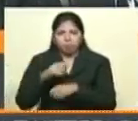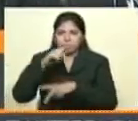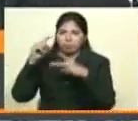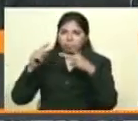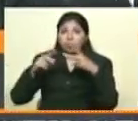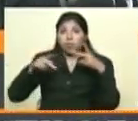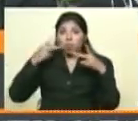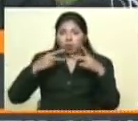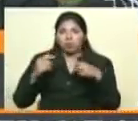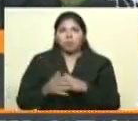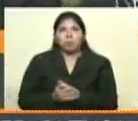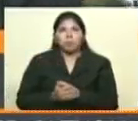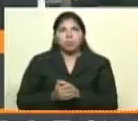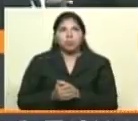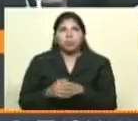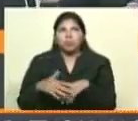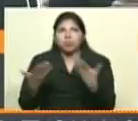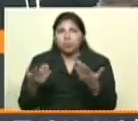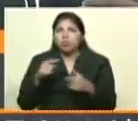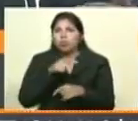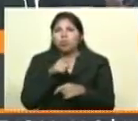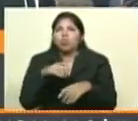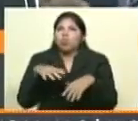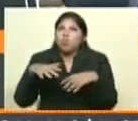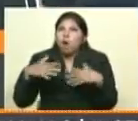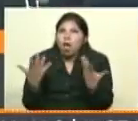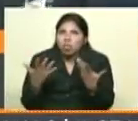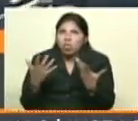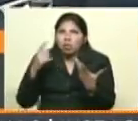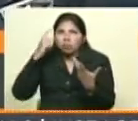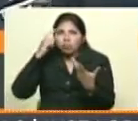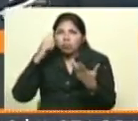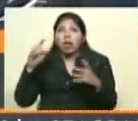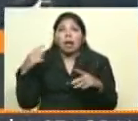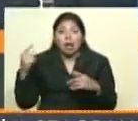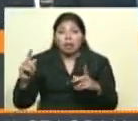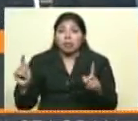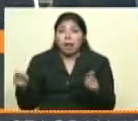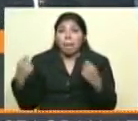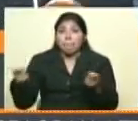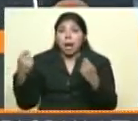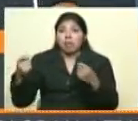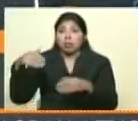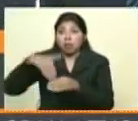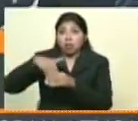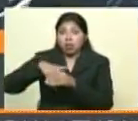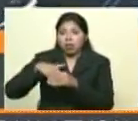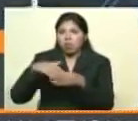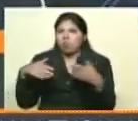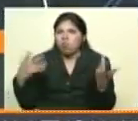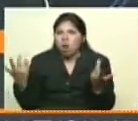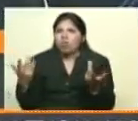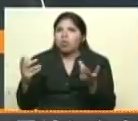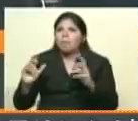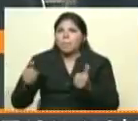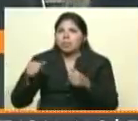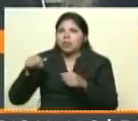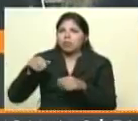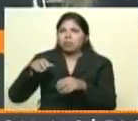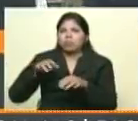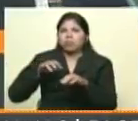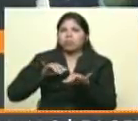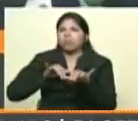comenzaría a recorrer el país? Pues ya de cara a la campaña y si, por supuesto, tiene algún debate con alguno